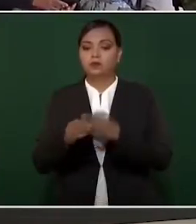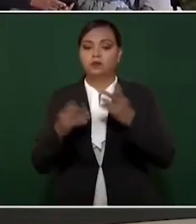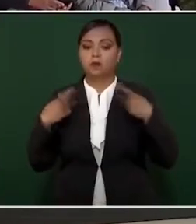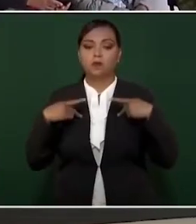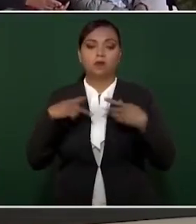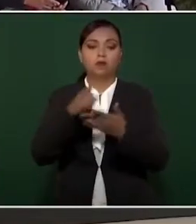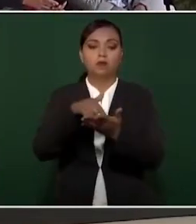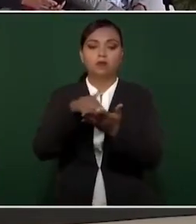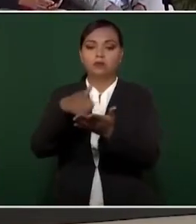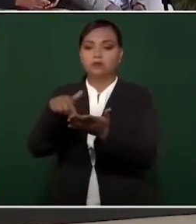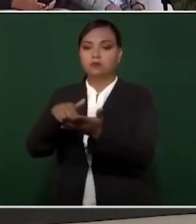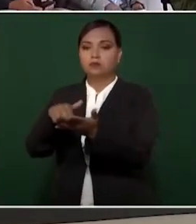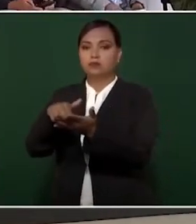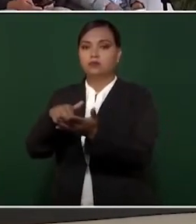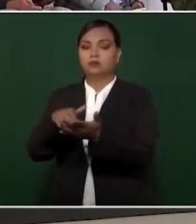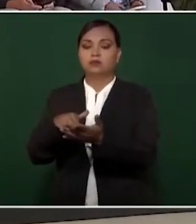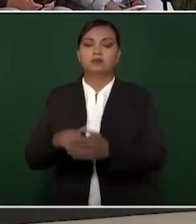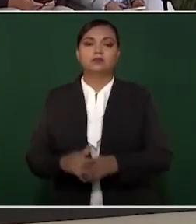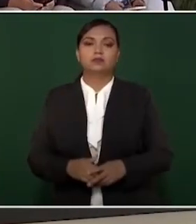de